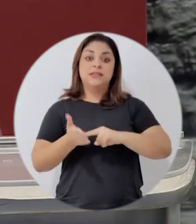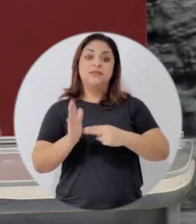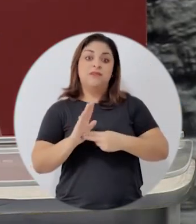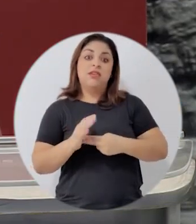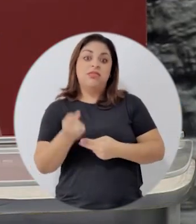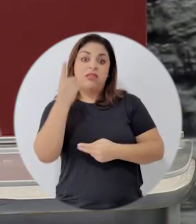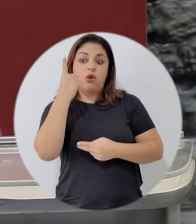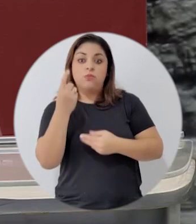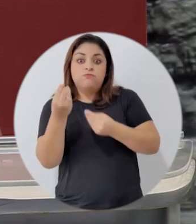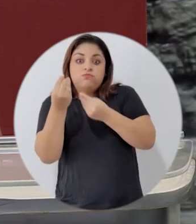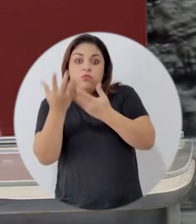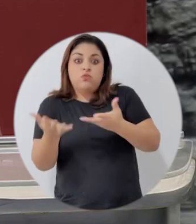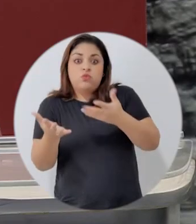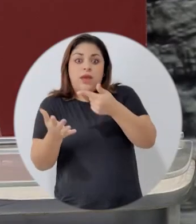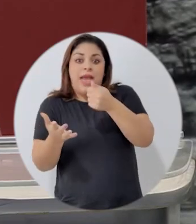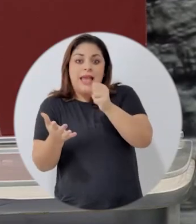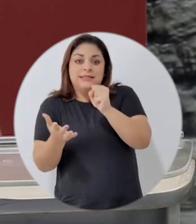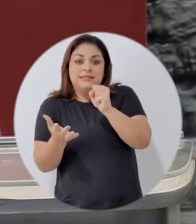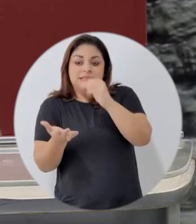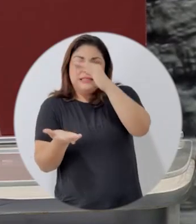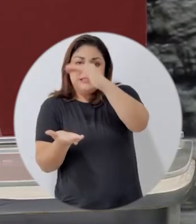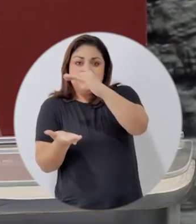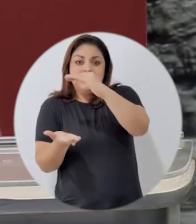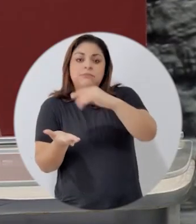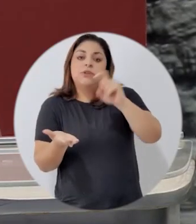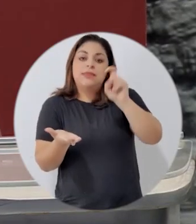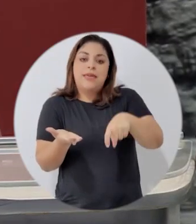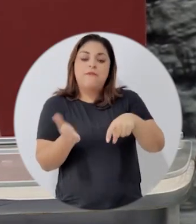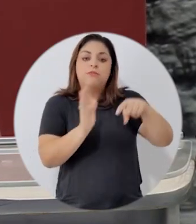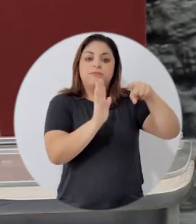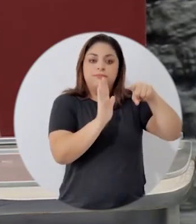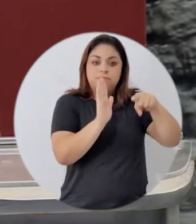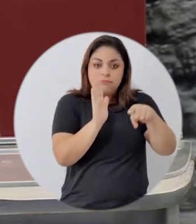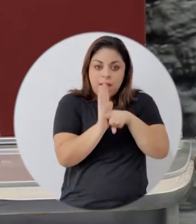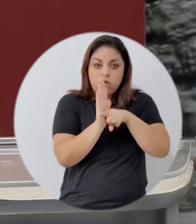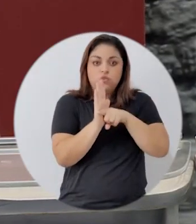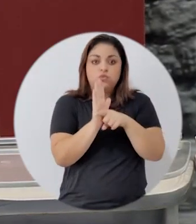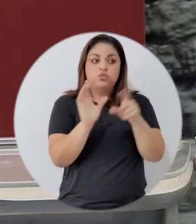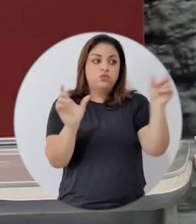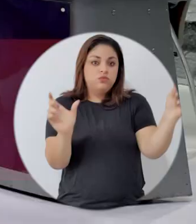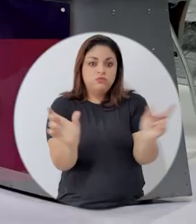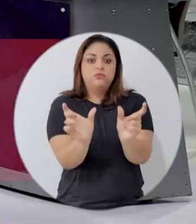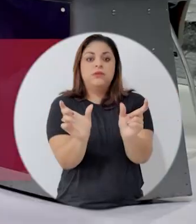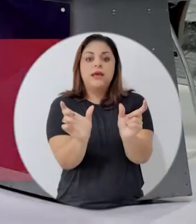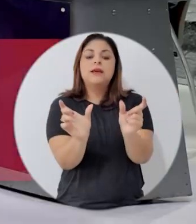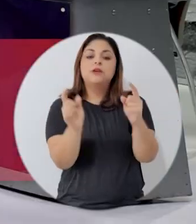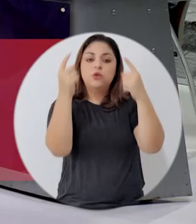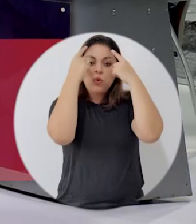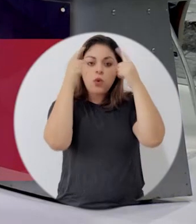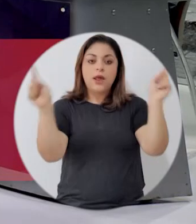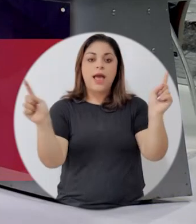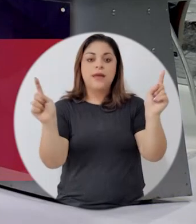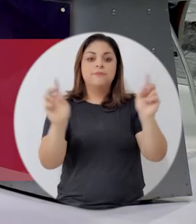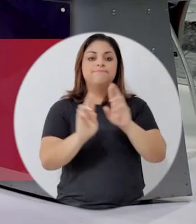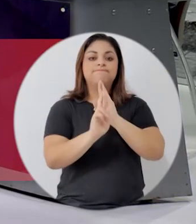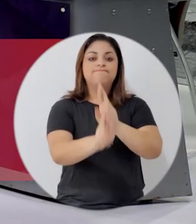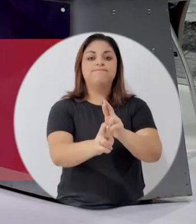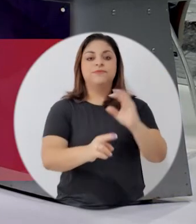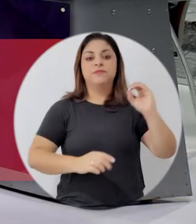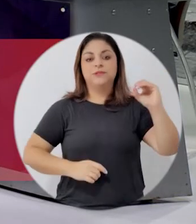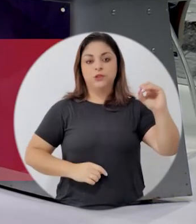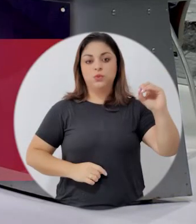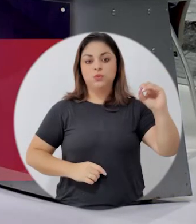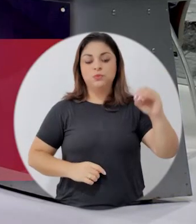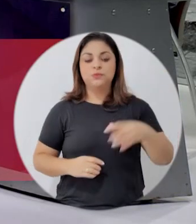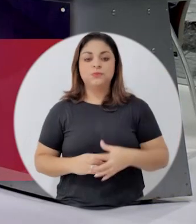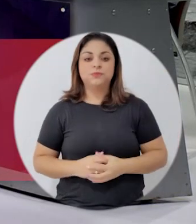Pecar y rezar y quedar empatados. Esa es la búsqueda. Sí, claro. Y bueno, también la carbono